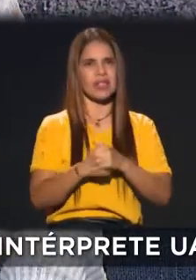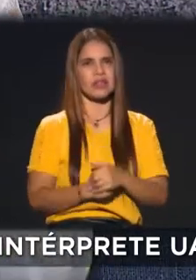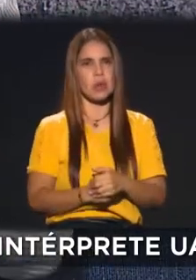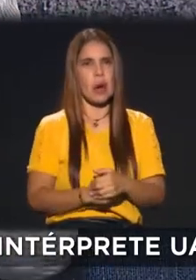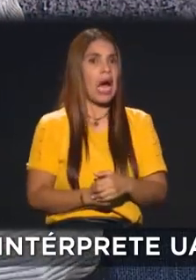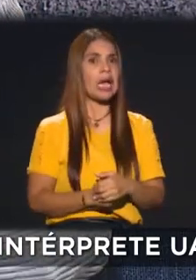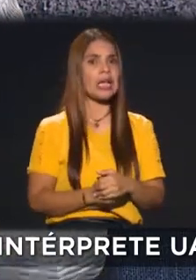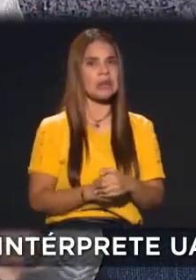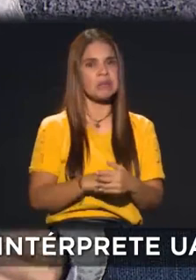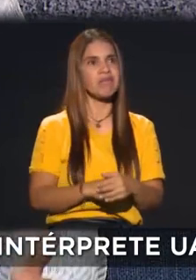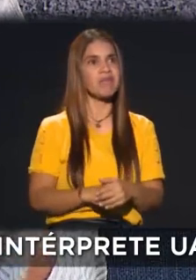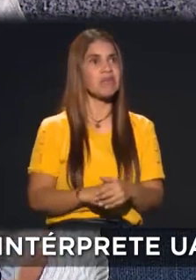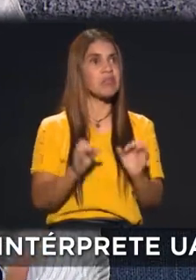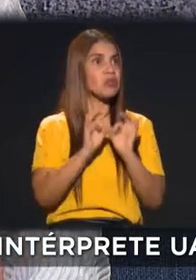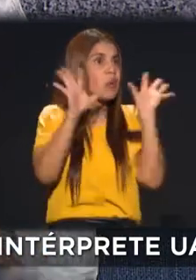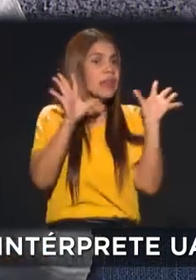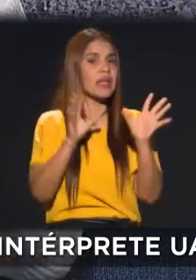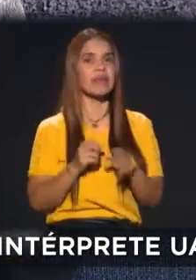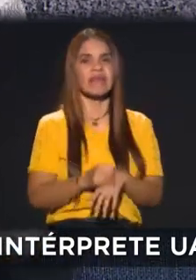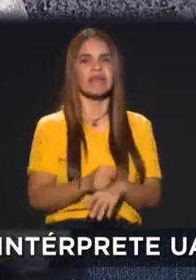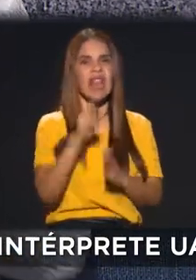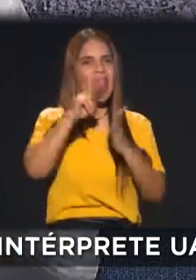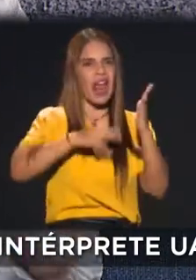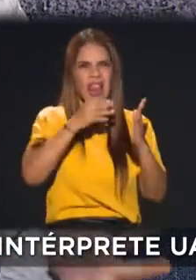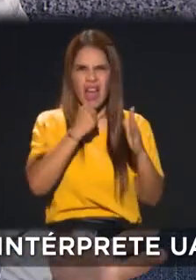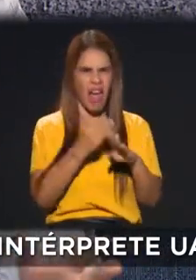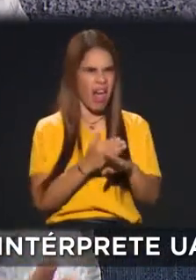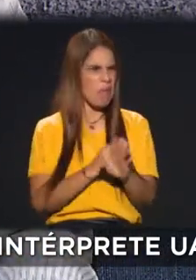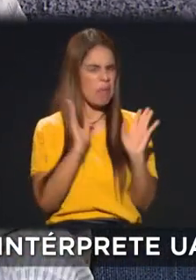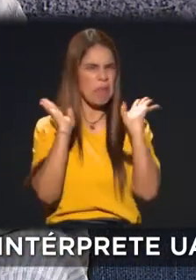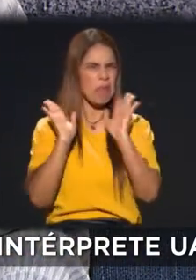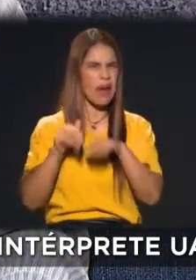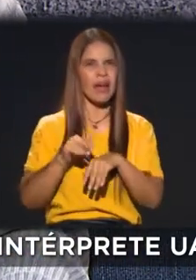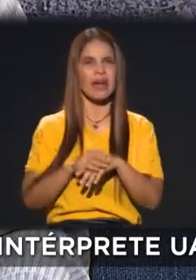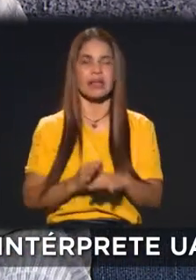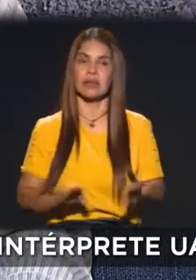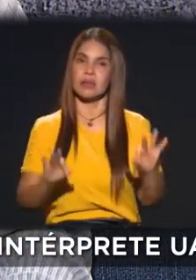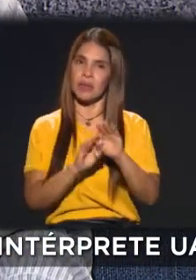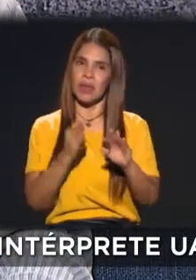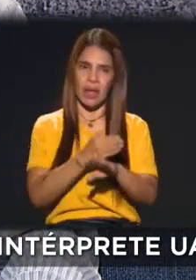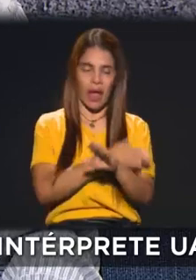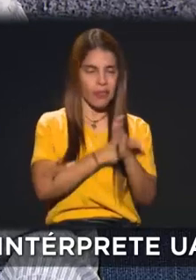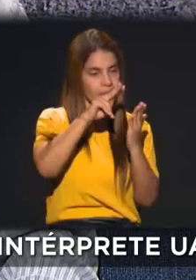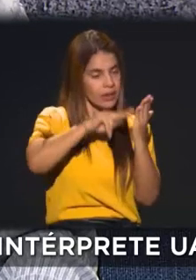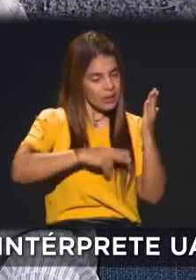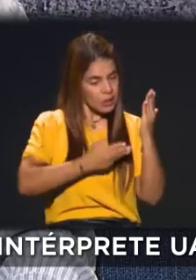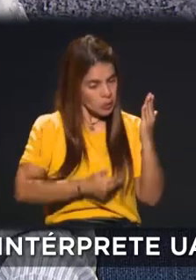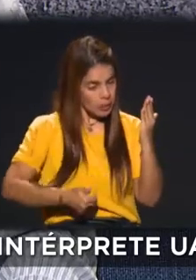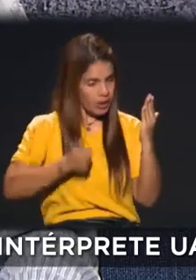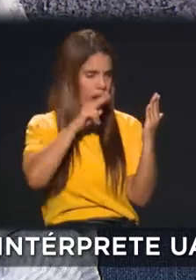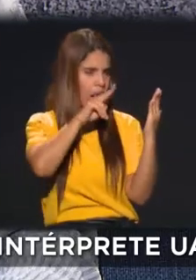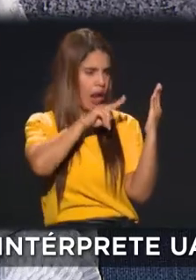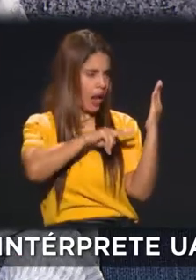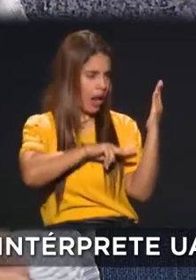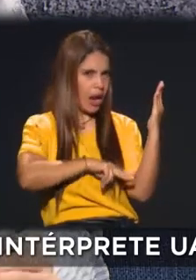claro qué quiere decir, sin prepararse, sin haber leído, porque es muy importante dentro del debate tener unos conocimientos previos, unas cualidades que solo